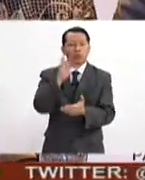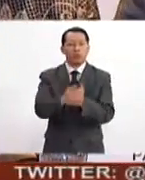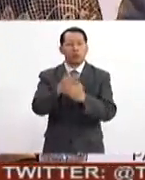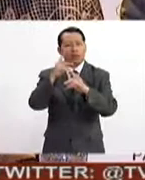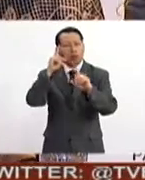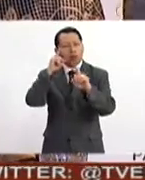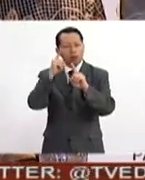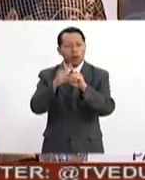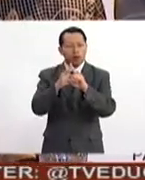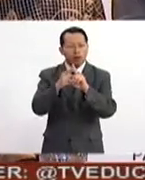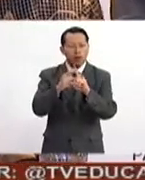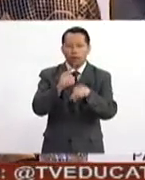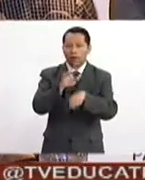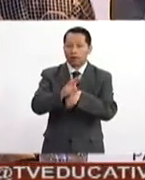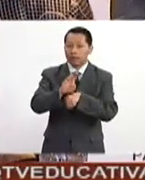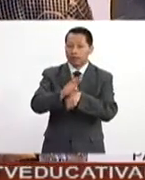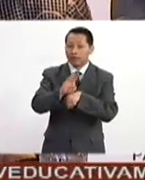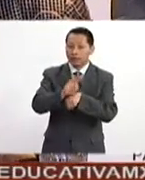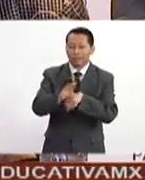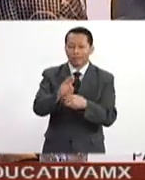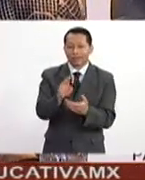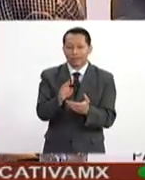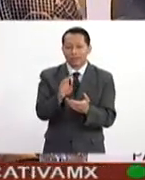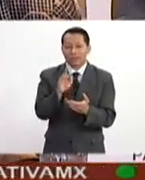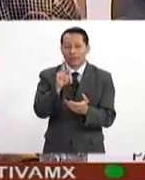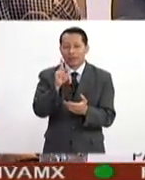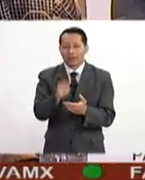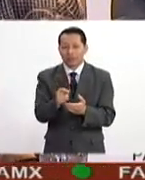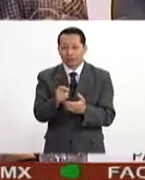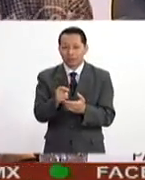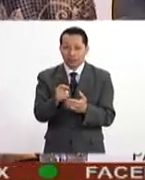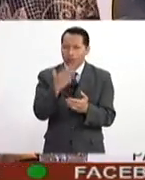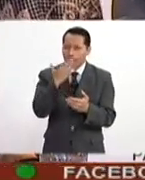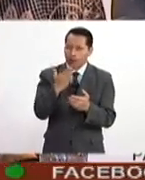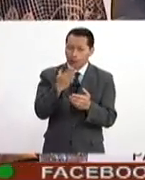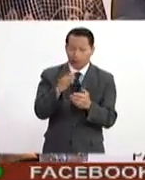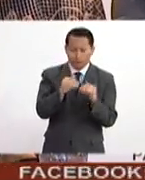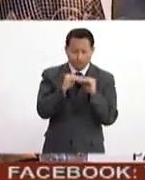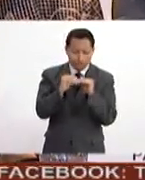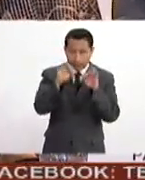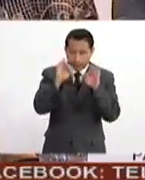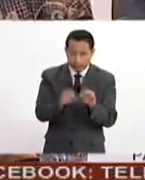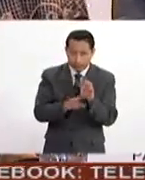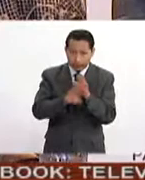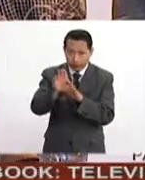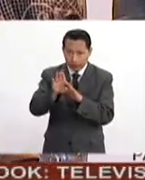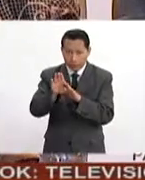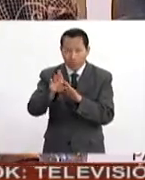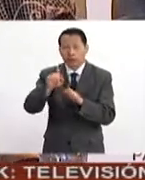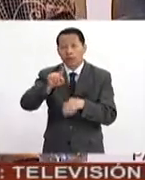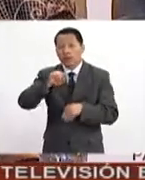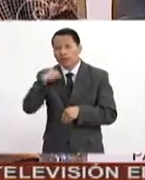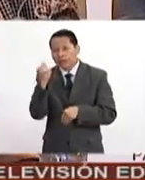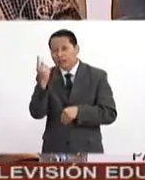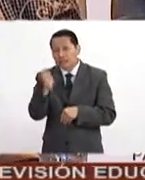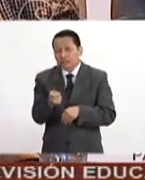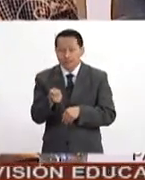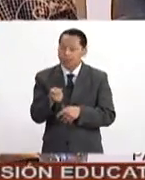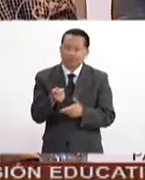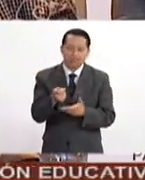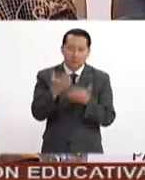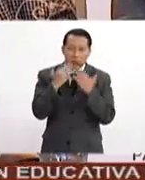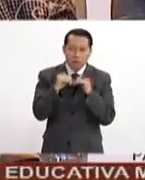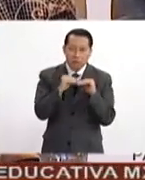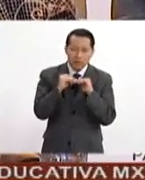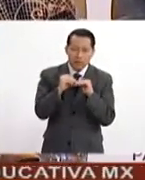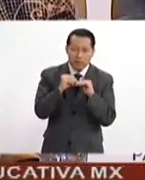O Brasil solo ganhou quando foi democrático e solo perdeu quando não foi. Para nós